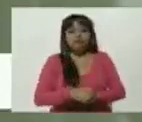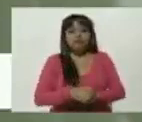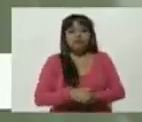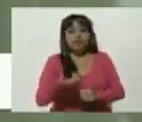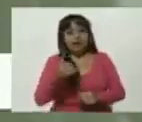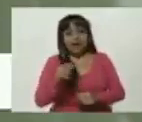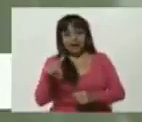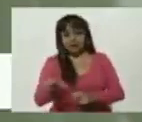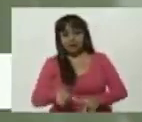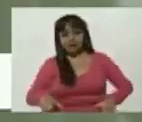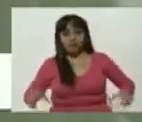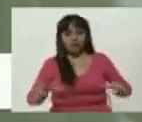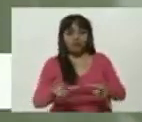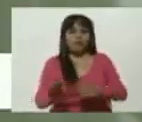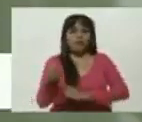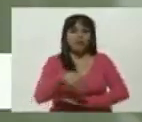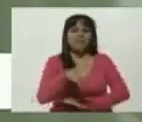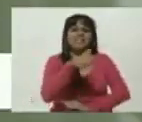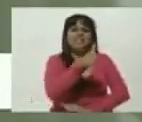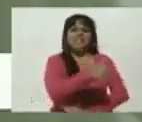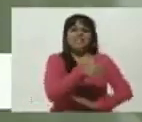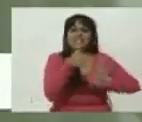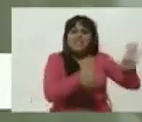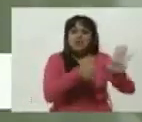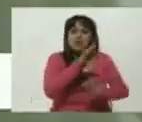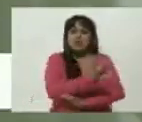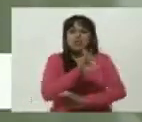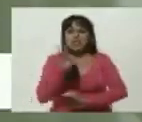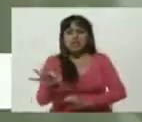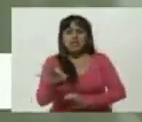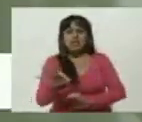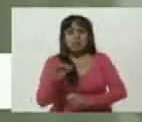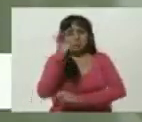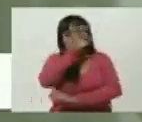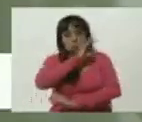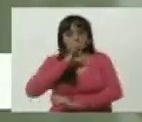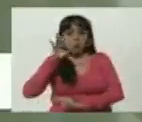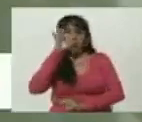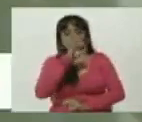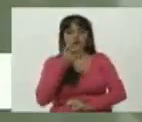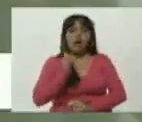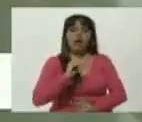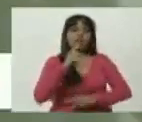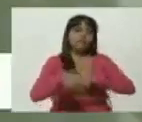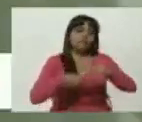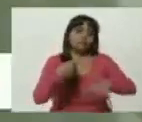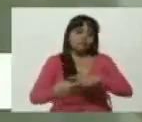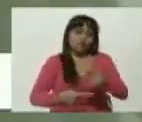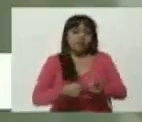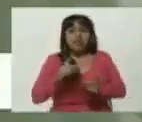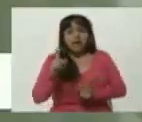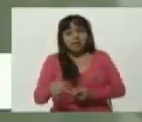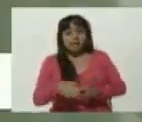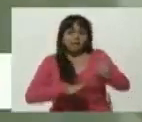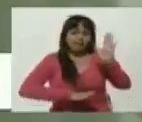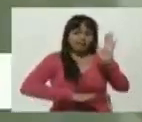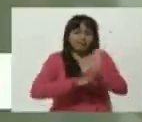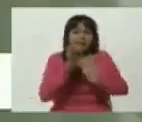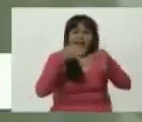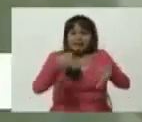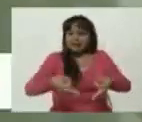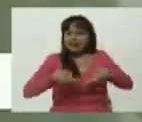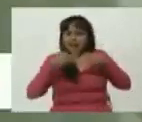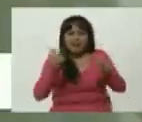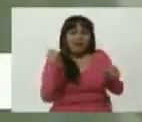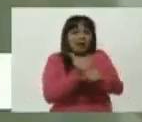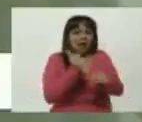UPA. Tenemos ahorita 633 cerdos en proceso y, por supuesto, creciendo siempre, mi comandante